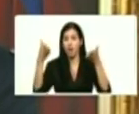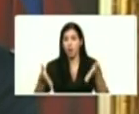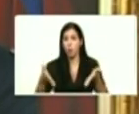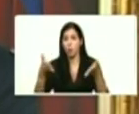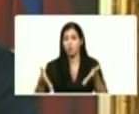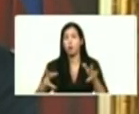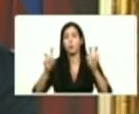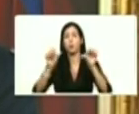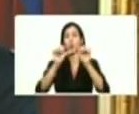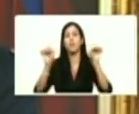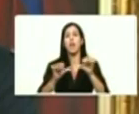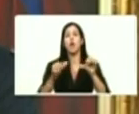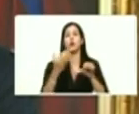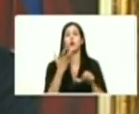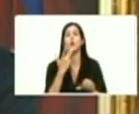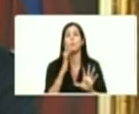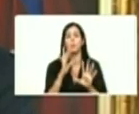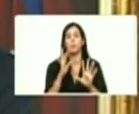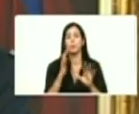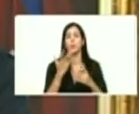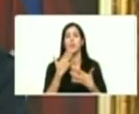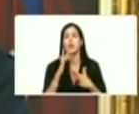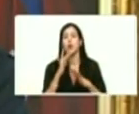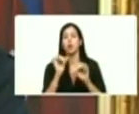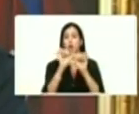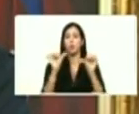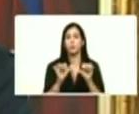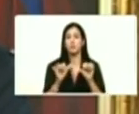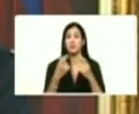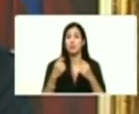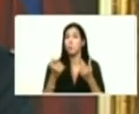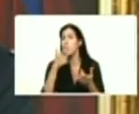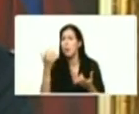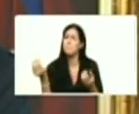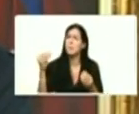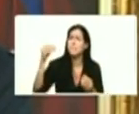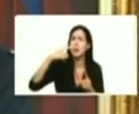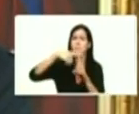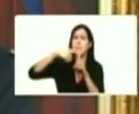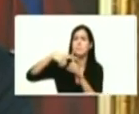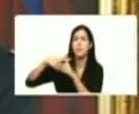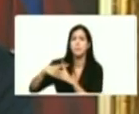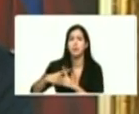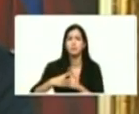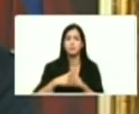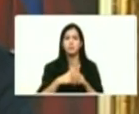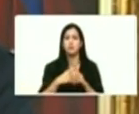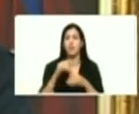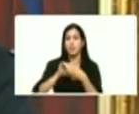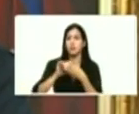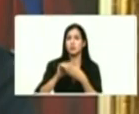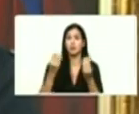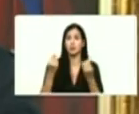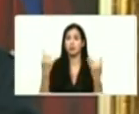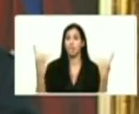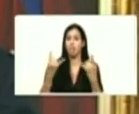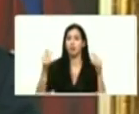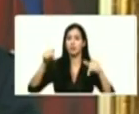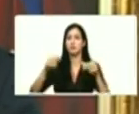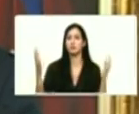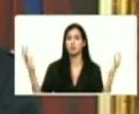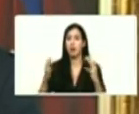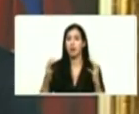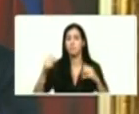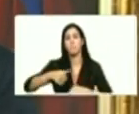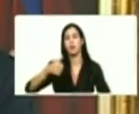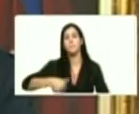económico que se trata de crear captar divisas riqueza física internacional financiera en segundo